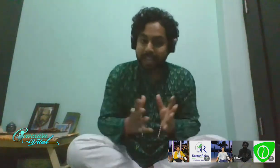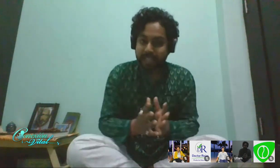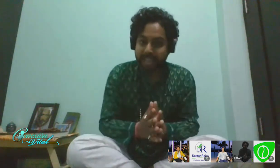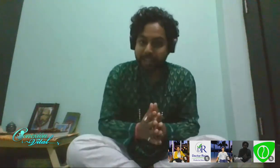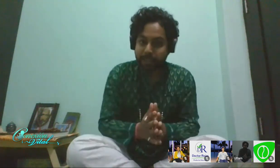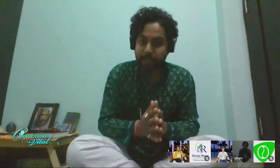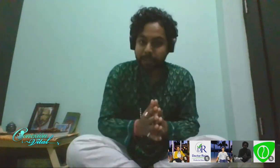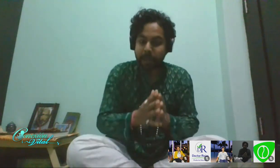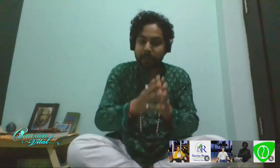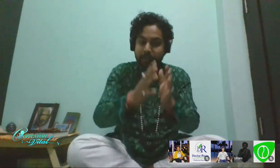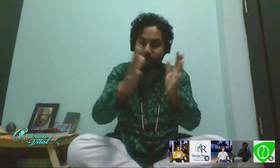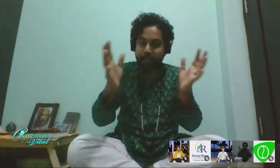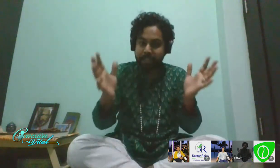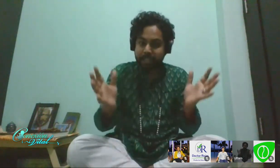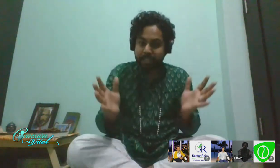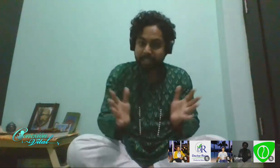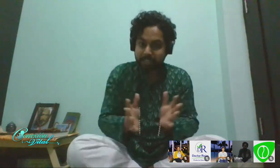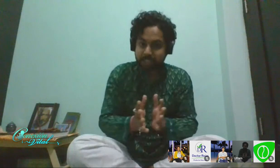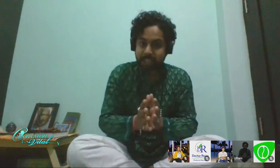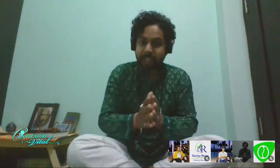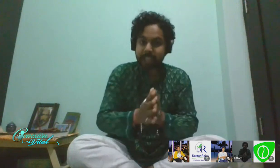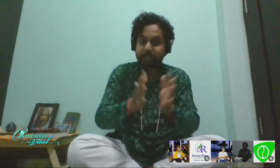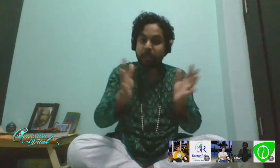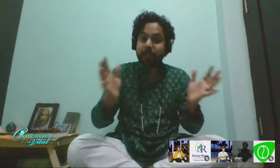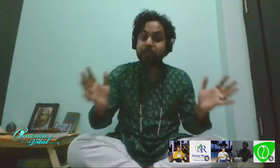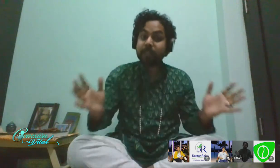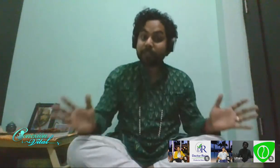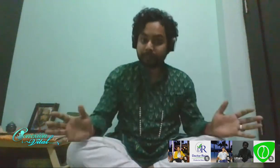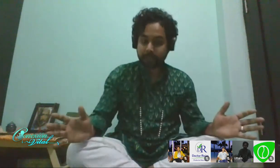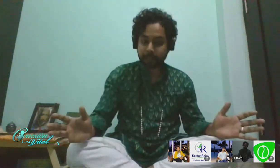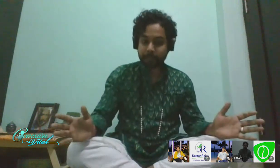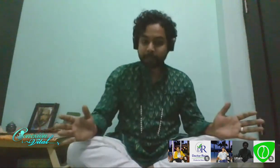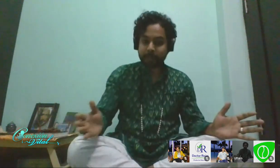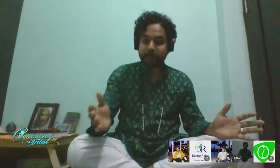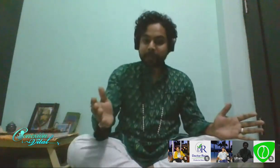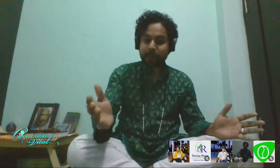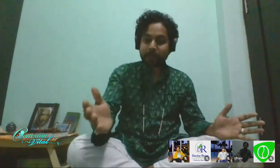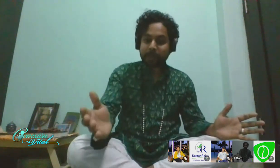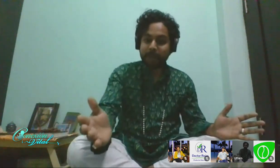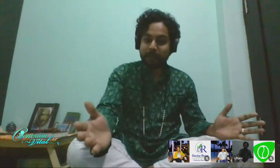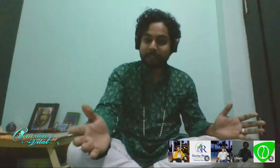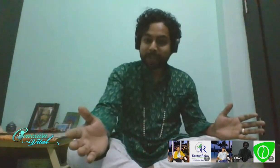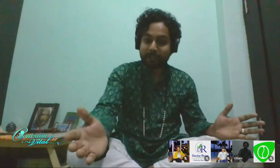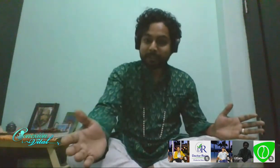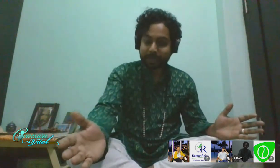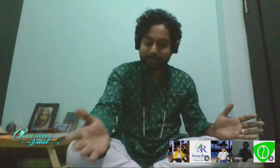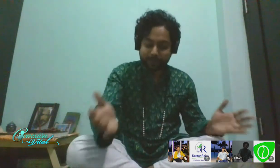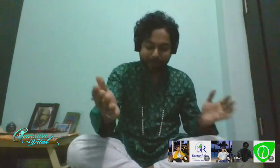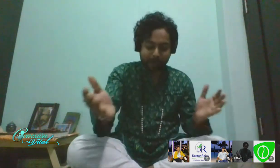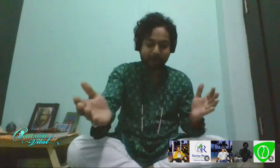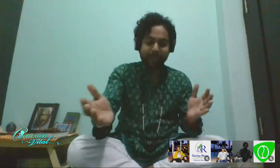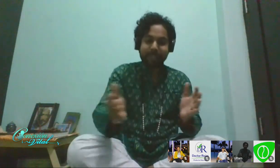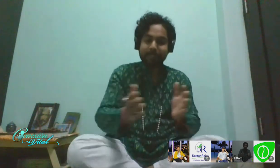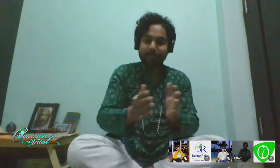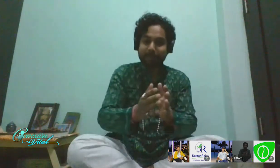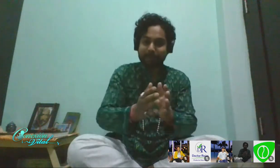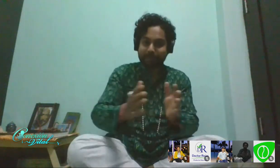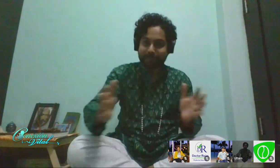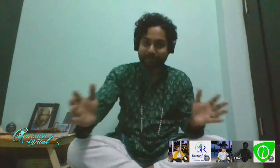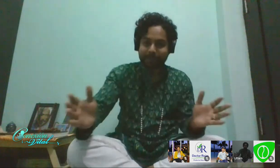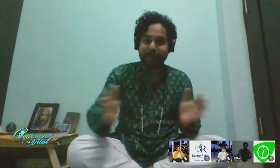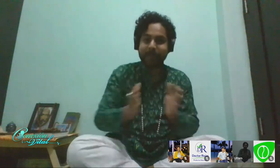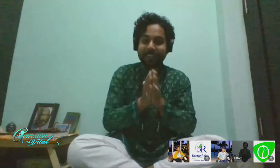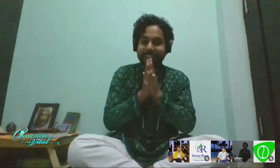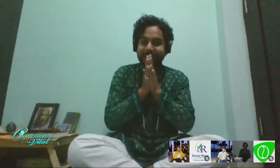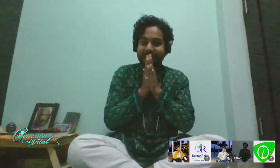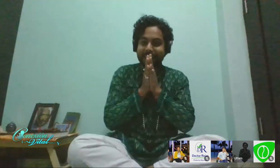all this attachment, because of all this condition, there is a lot of suffering. So I would request you now to translate, because maybe